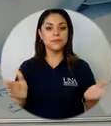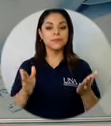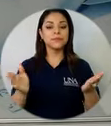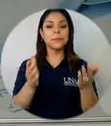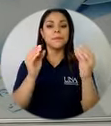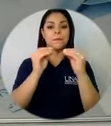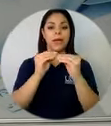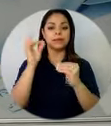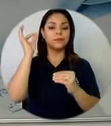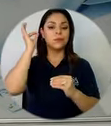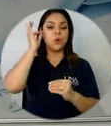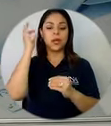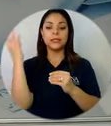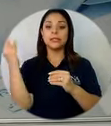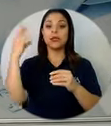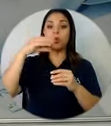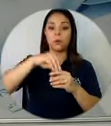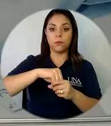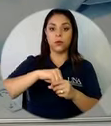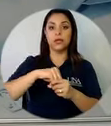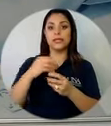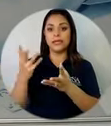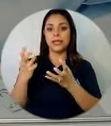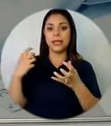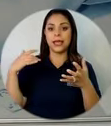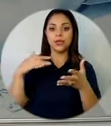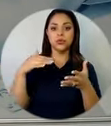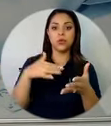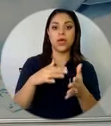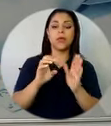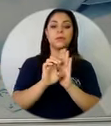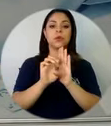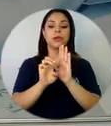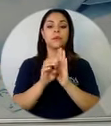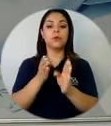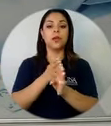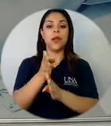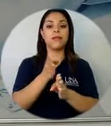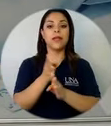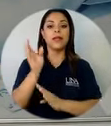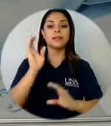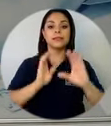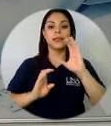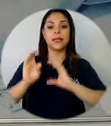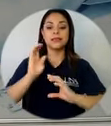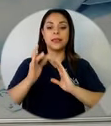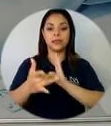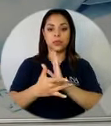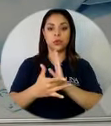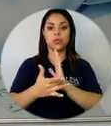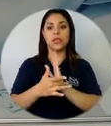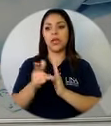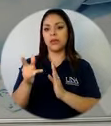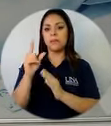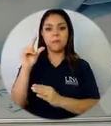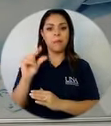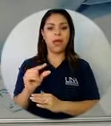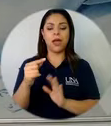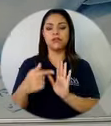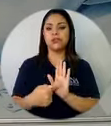programas que incentiven a que más mujeres se incorporen o quieran estudiar carreras, por ejemplo, de ciencia y tecnología, donde hay una muy